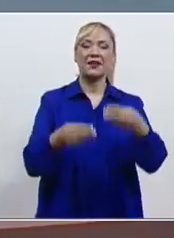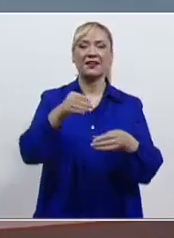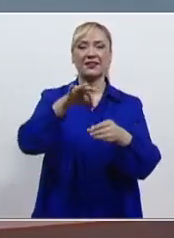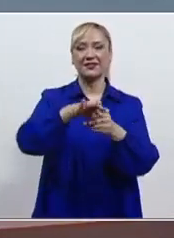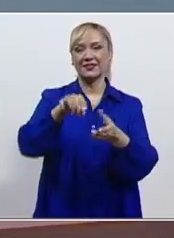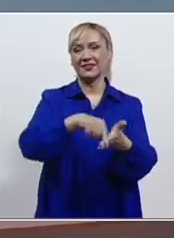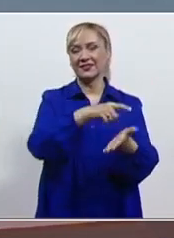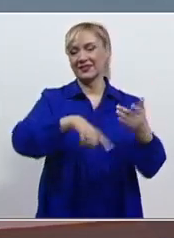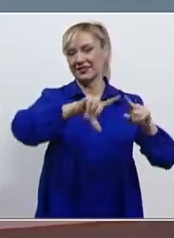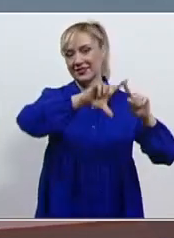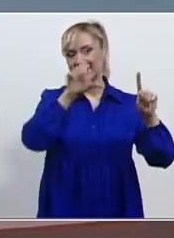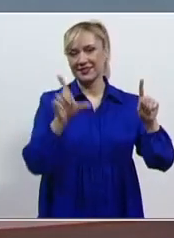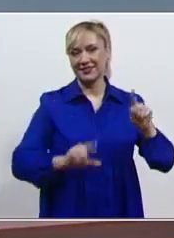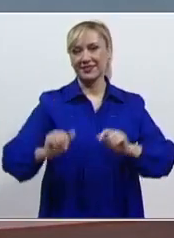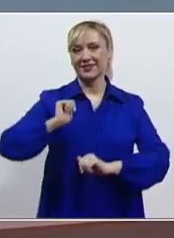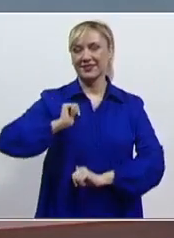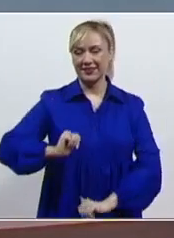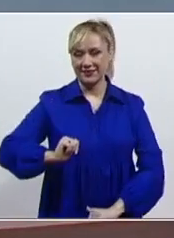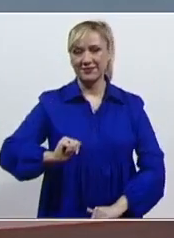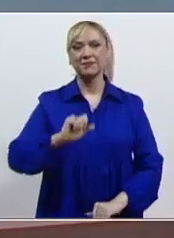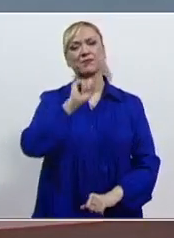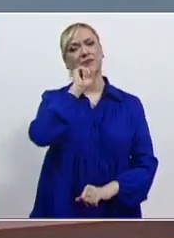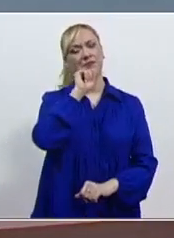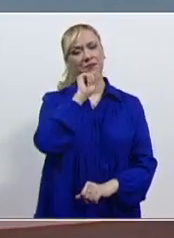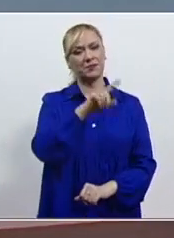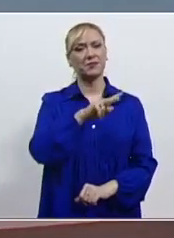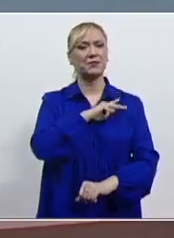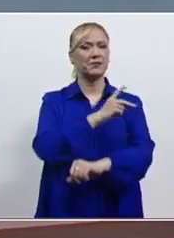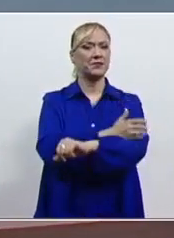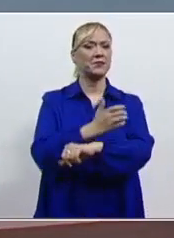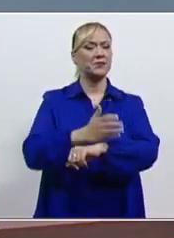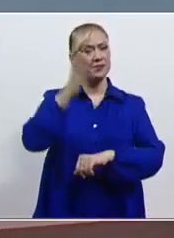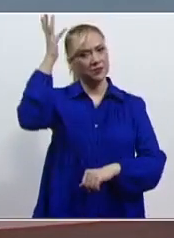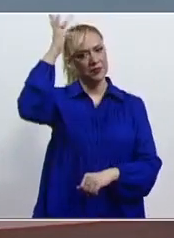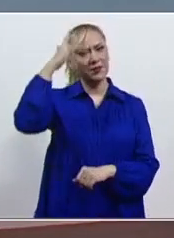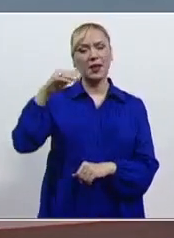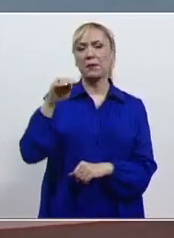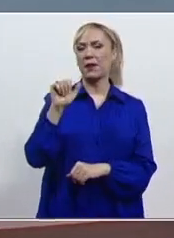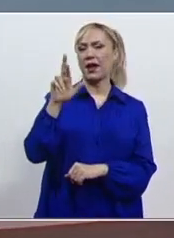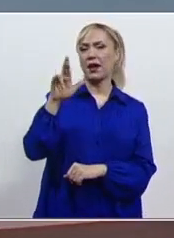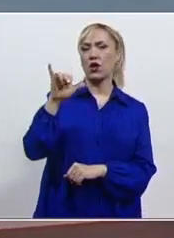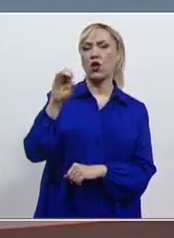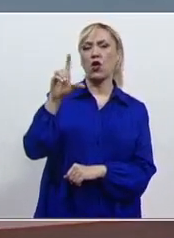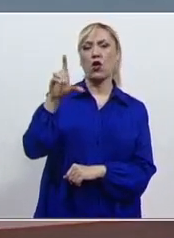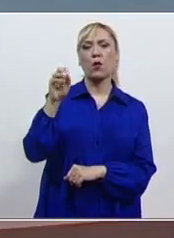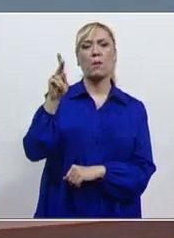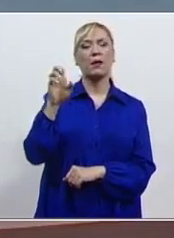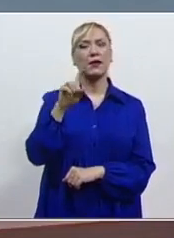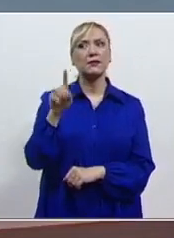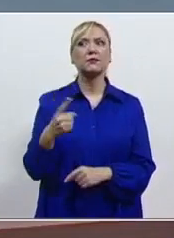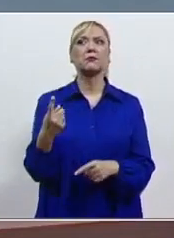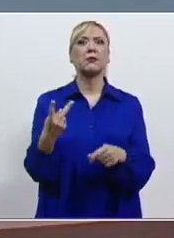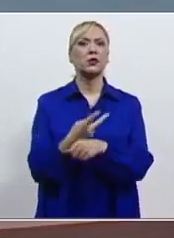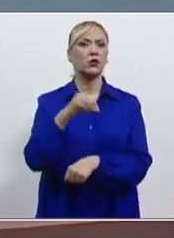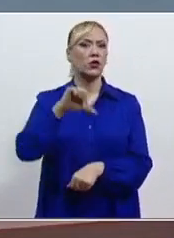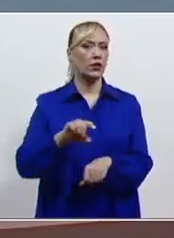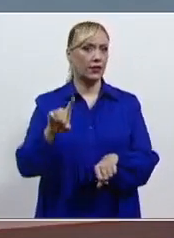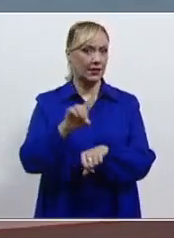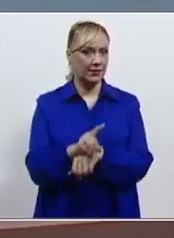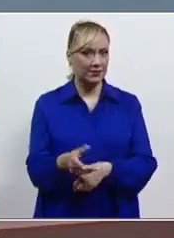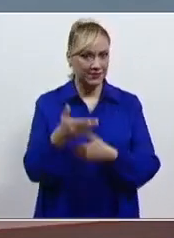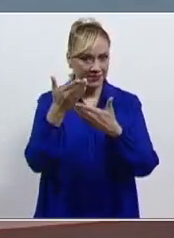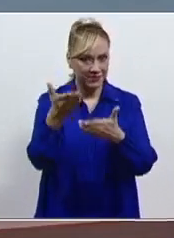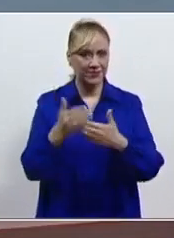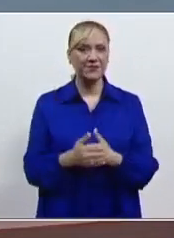y en breve nos enlazaremos con nuestro compañero Mario López Peña para que nos cuente el reporte de lo acontecido en esta sesión. Mientras